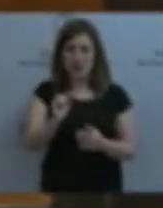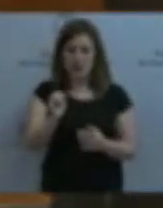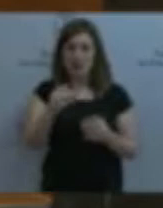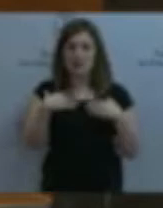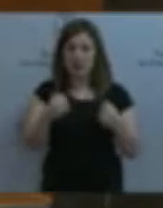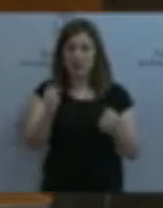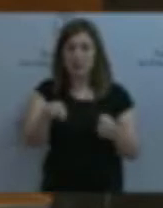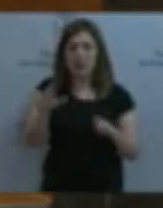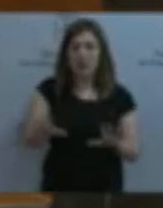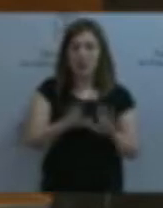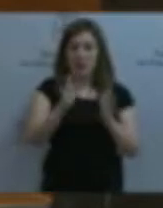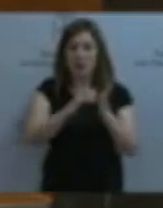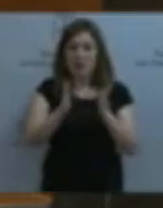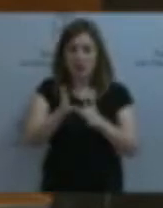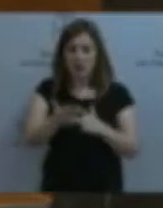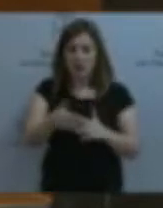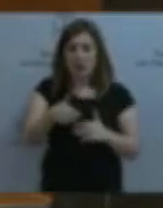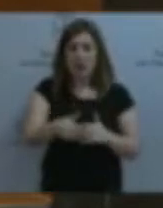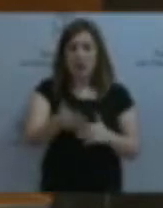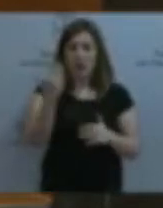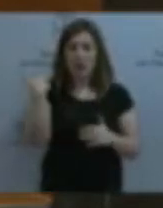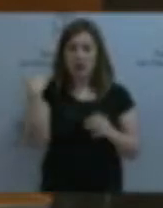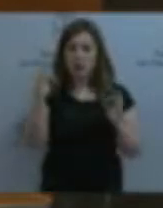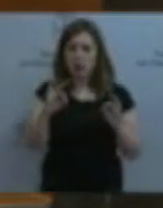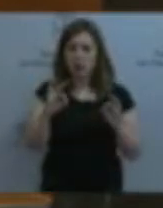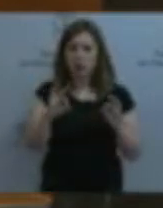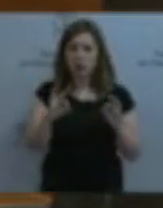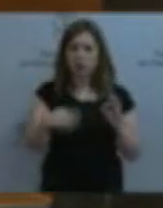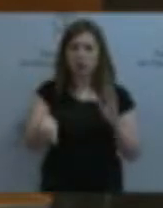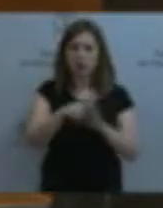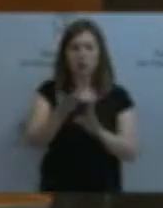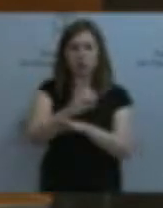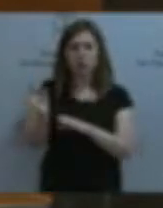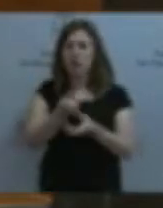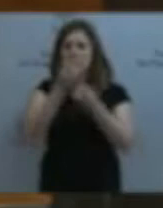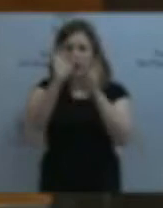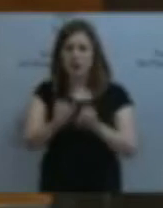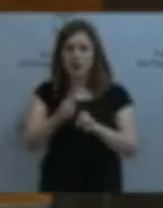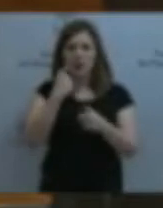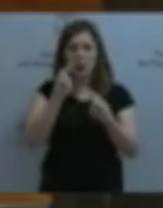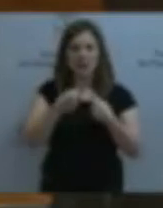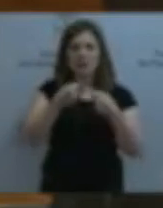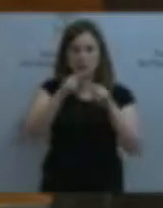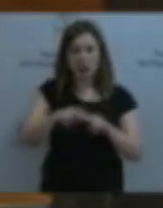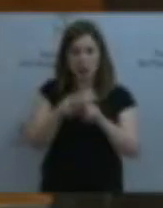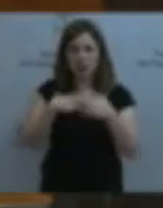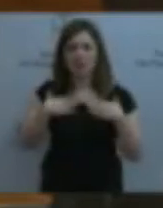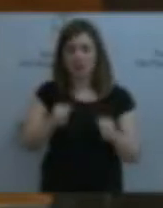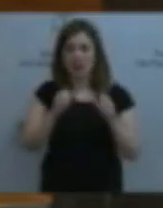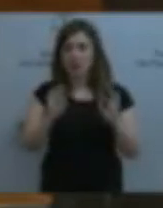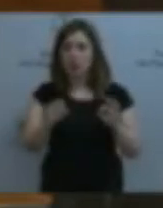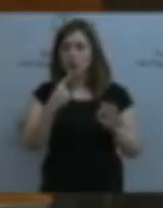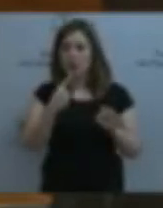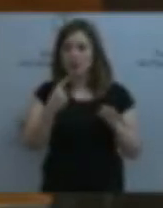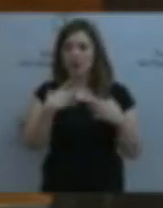abril presenta un escrito en el Servicio de Centros acompañado de un informe de la Inspección de Sanidad cuya calificación sanitaria